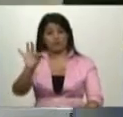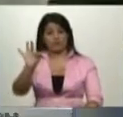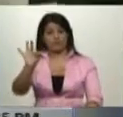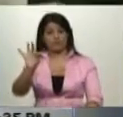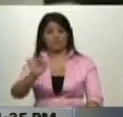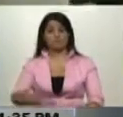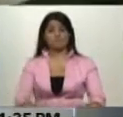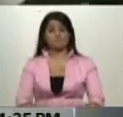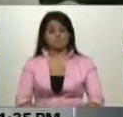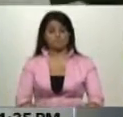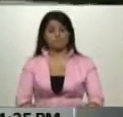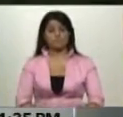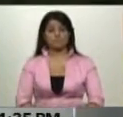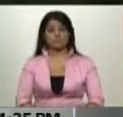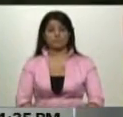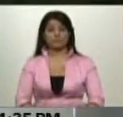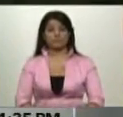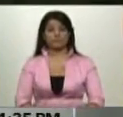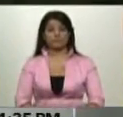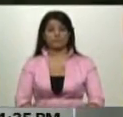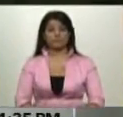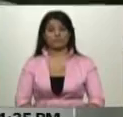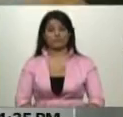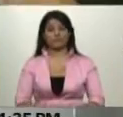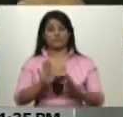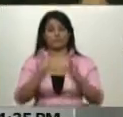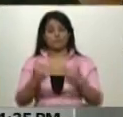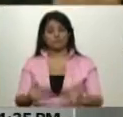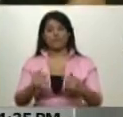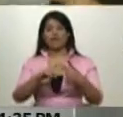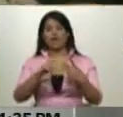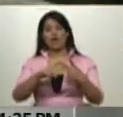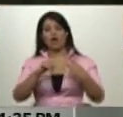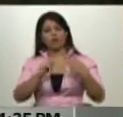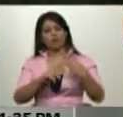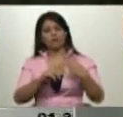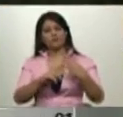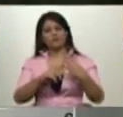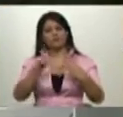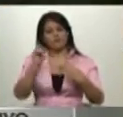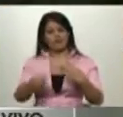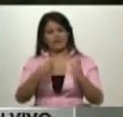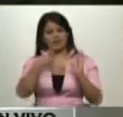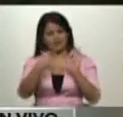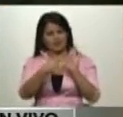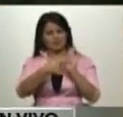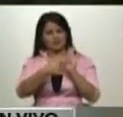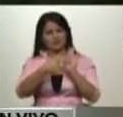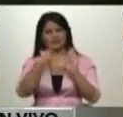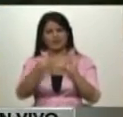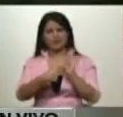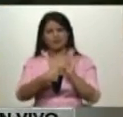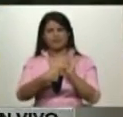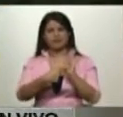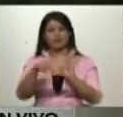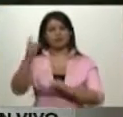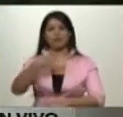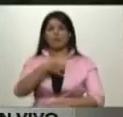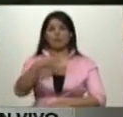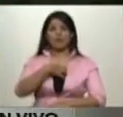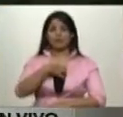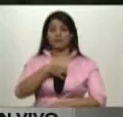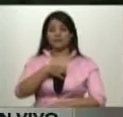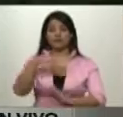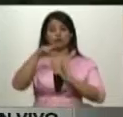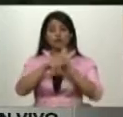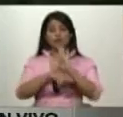del cuartel de la montaña. Y por supuesto, dentro de una de las prohibiciones, dice la implementación de mecanismos que menoscaben de